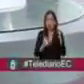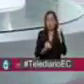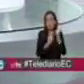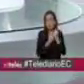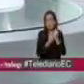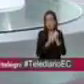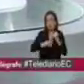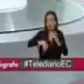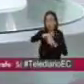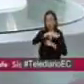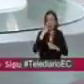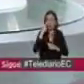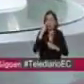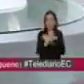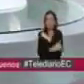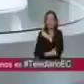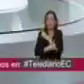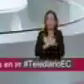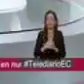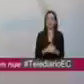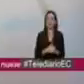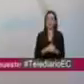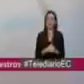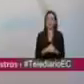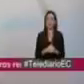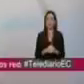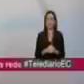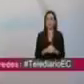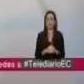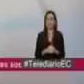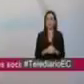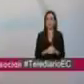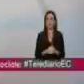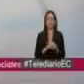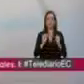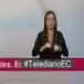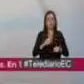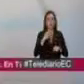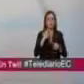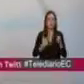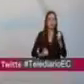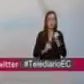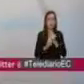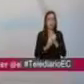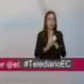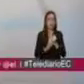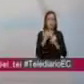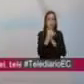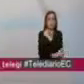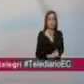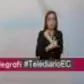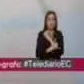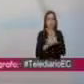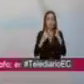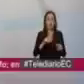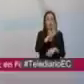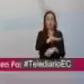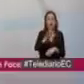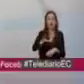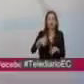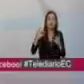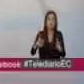intereses del país yo creo que más bien es para los intereses del país para los intereses de los alumnos y creo que es una oportunidad única